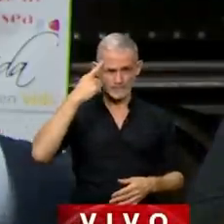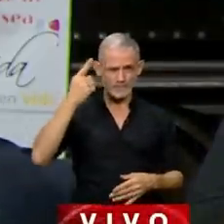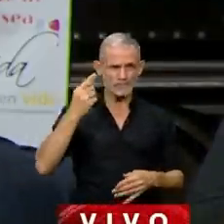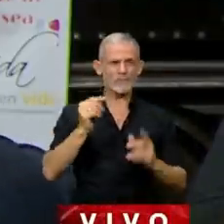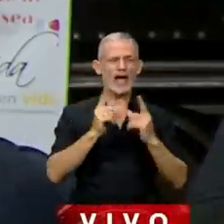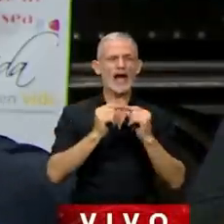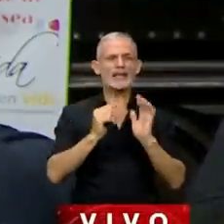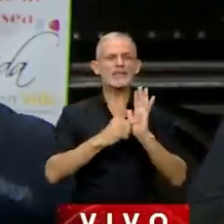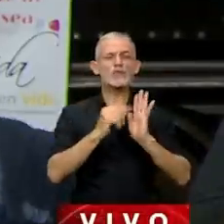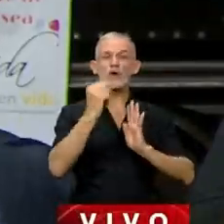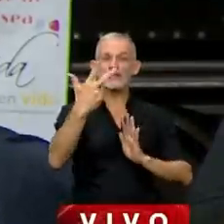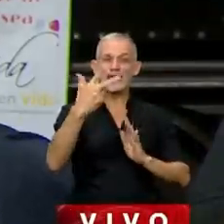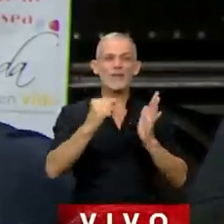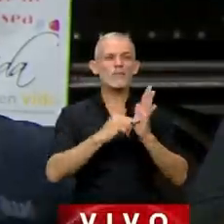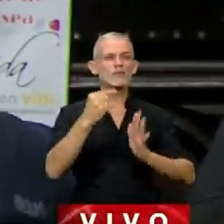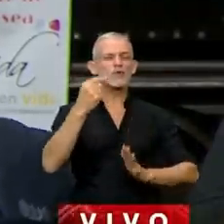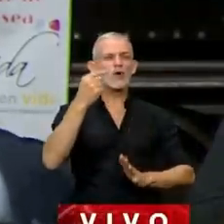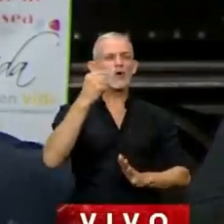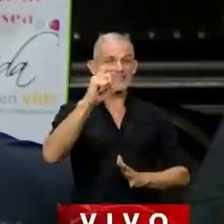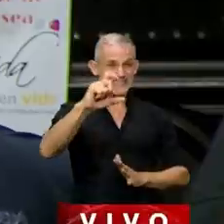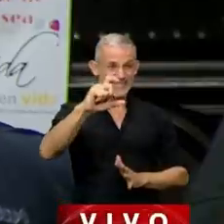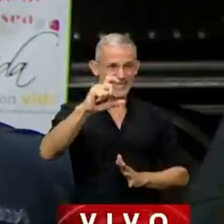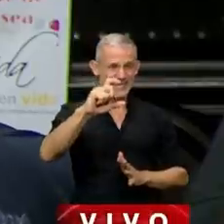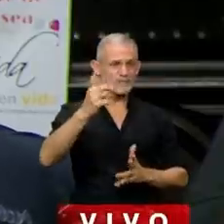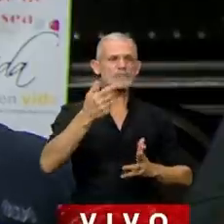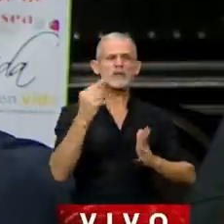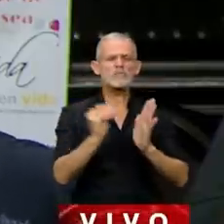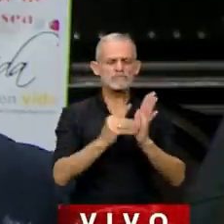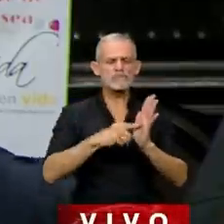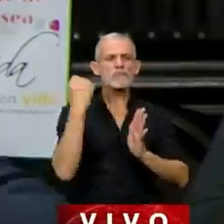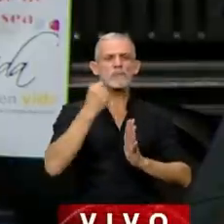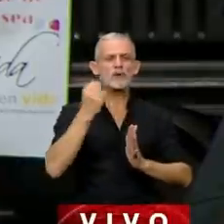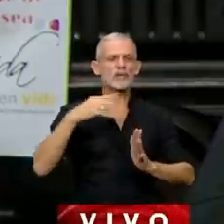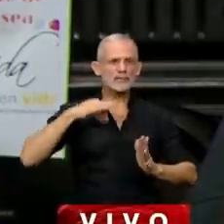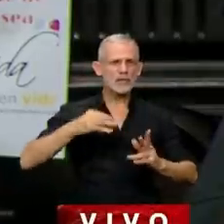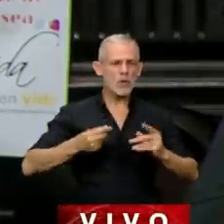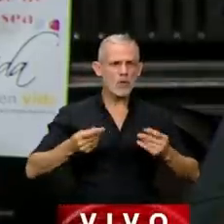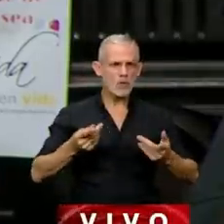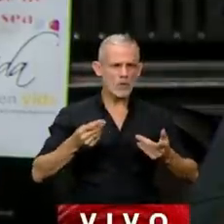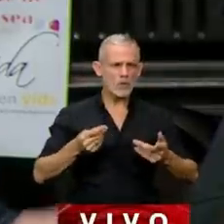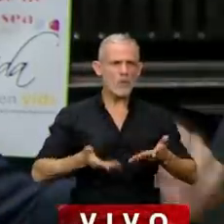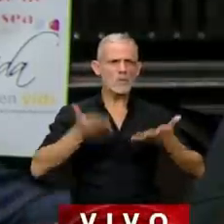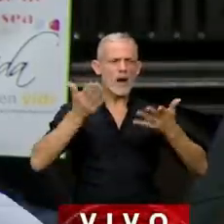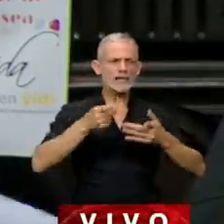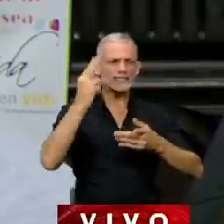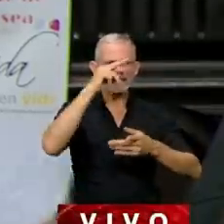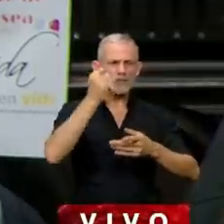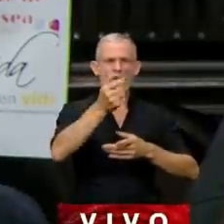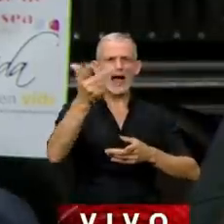el artículo 3, inciso C, que determina la importancia del aumento y la distribución federal de la dotación de